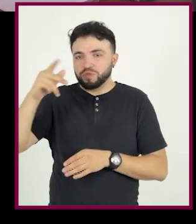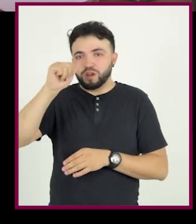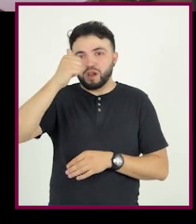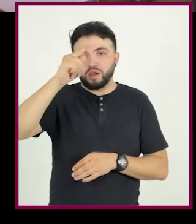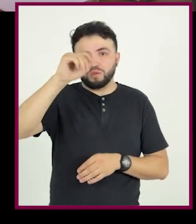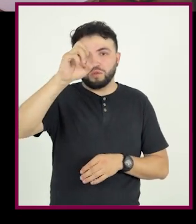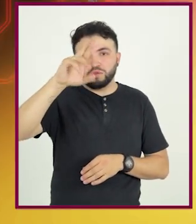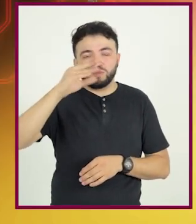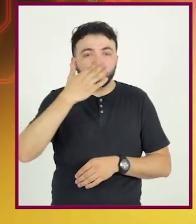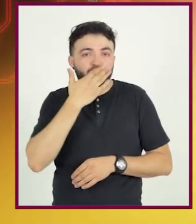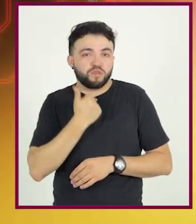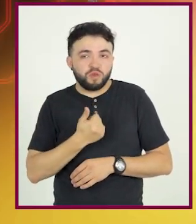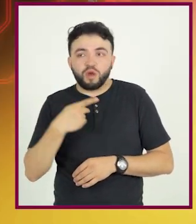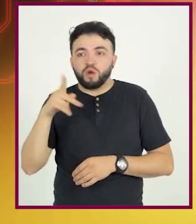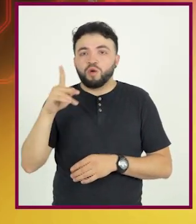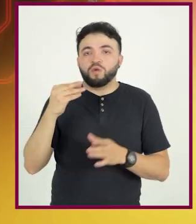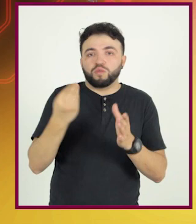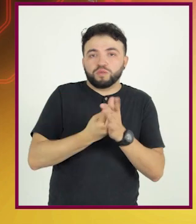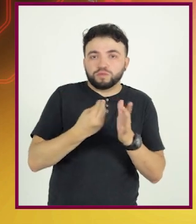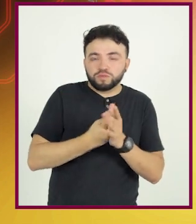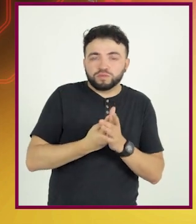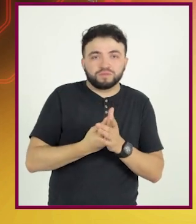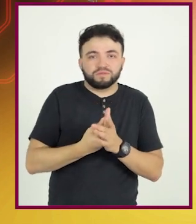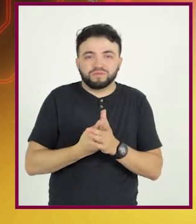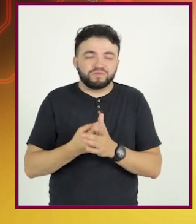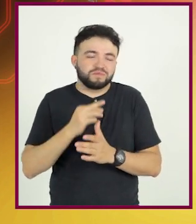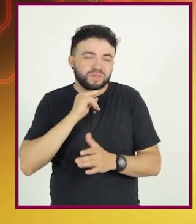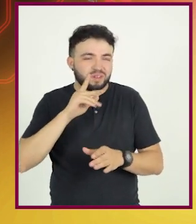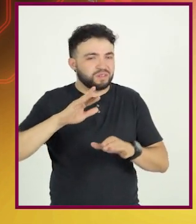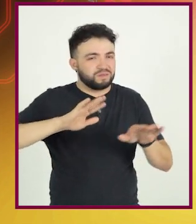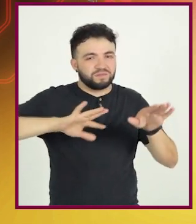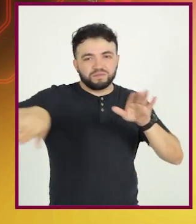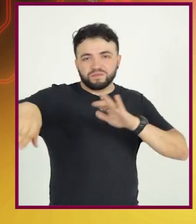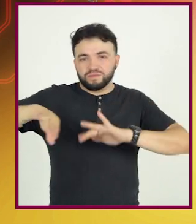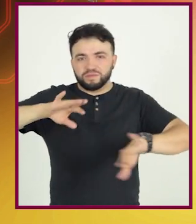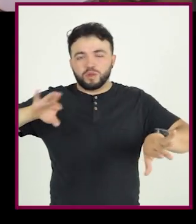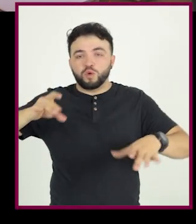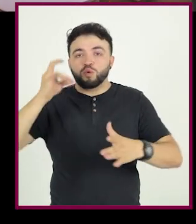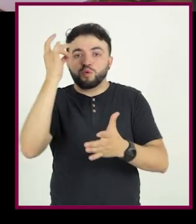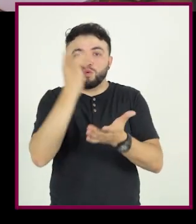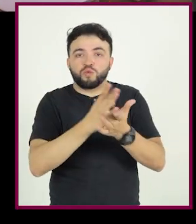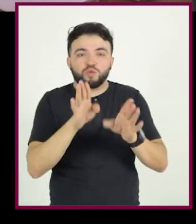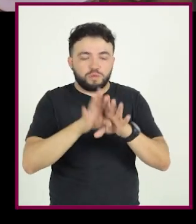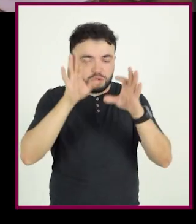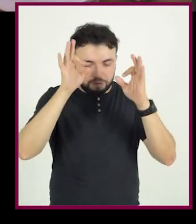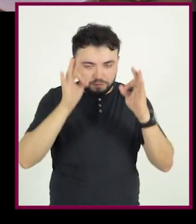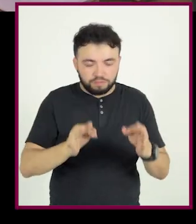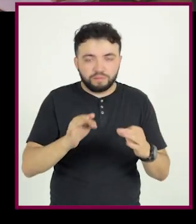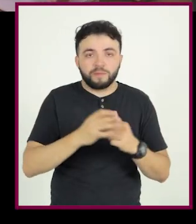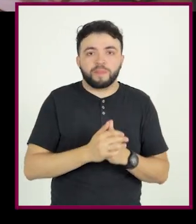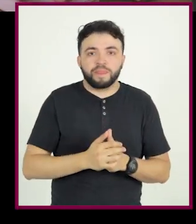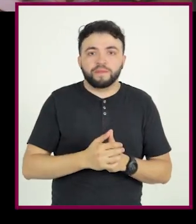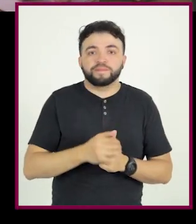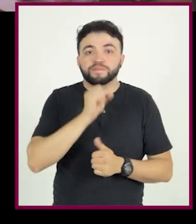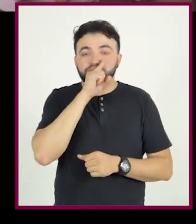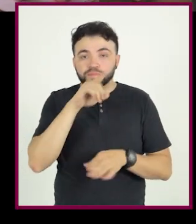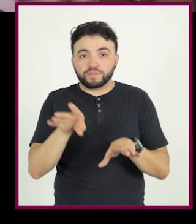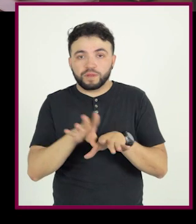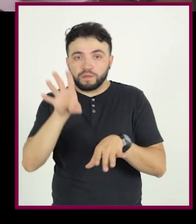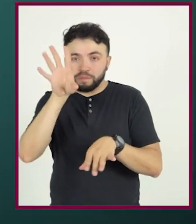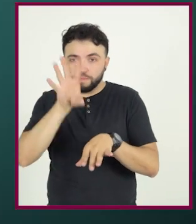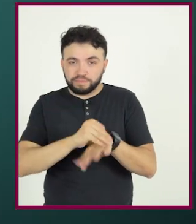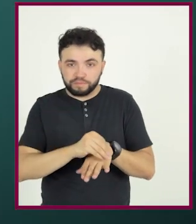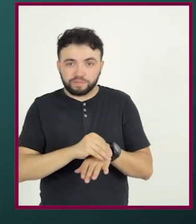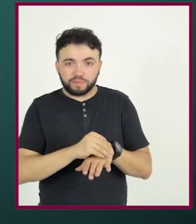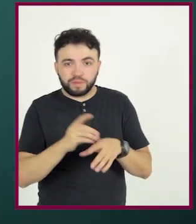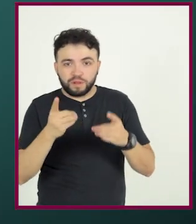prestigio académico o porque son parciales al presentar su información. Por otra parte, el estudio de la historia